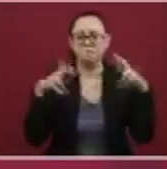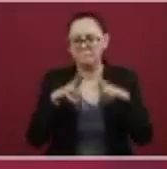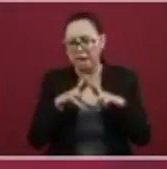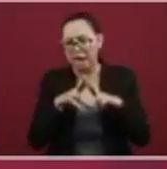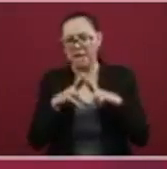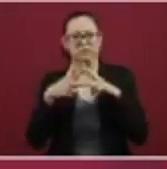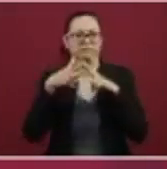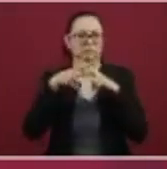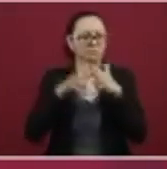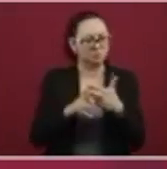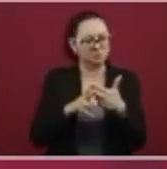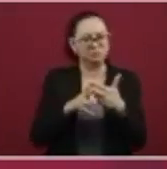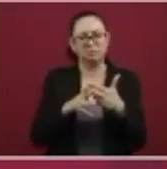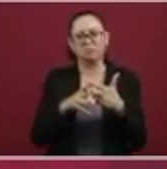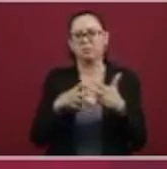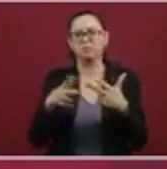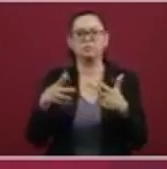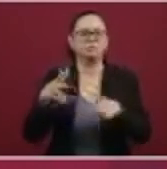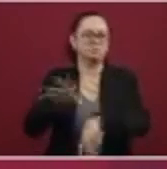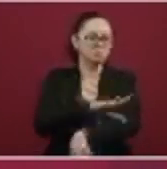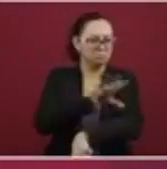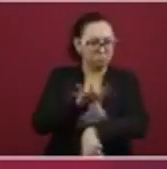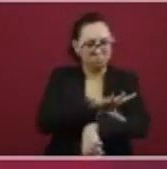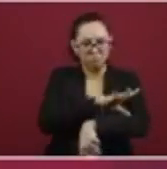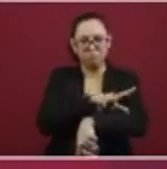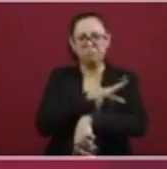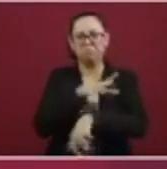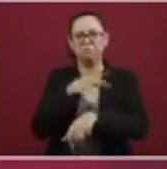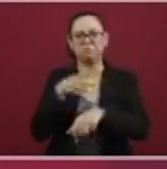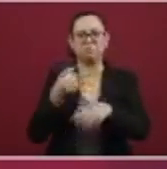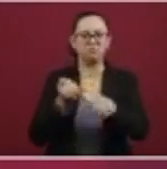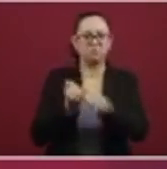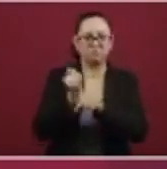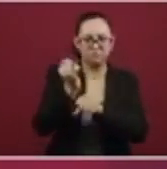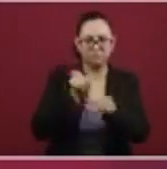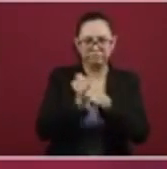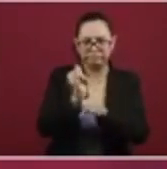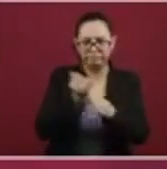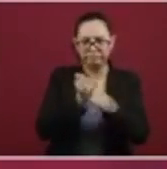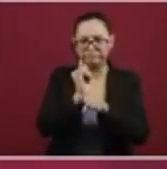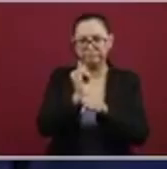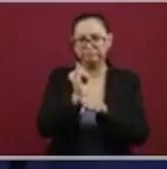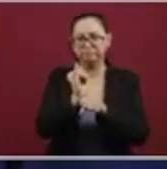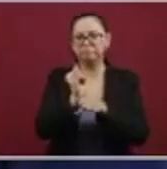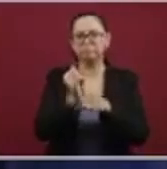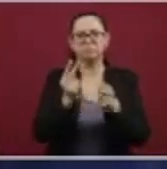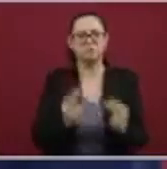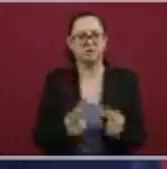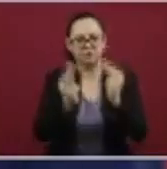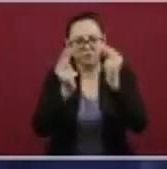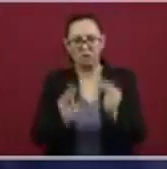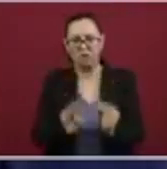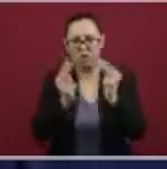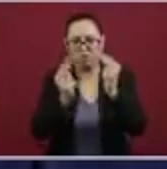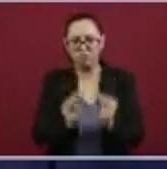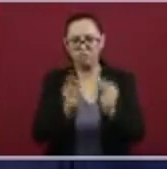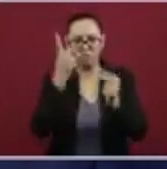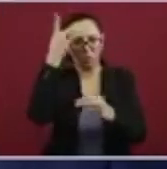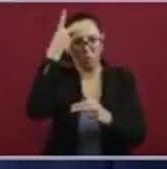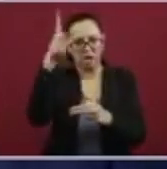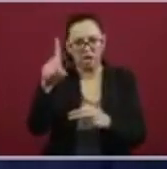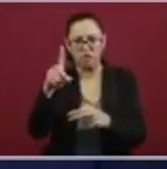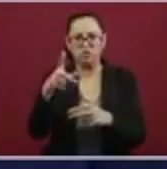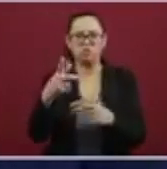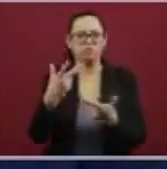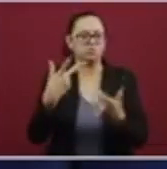mecánicos, electricistas, carpinteros, los comerciantes,